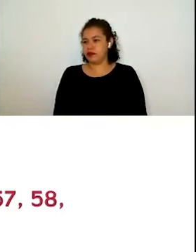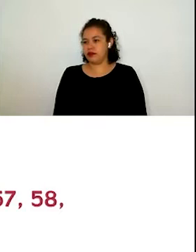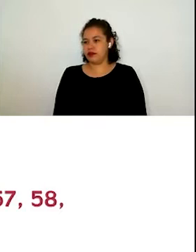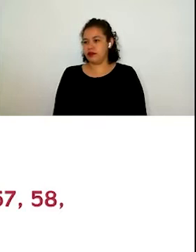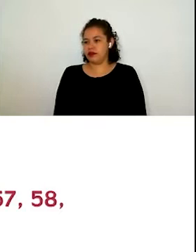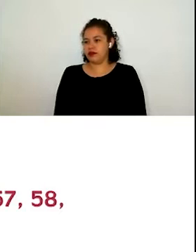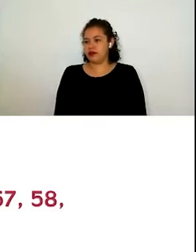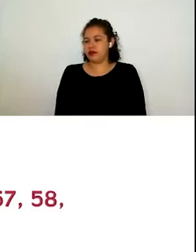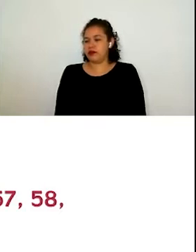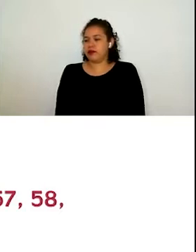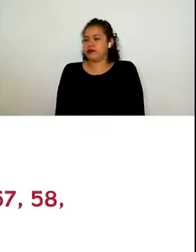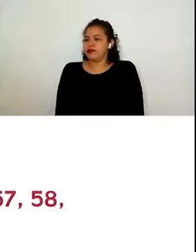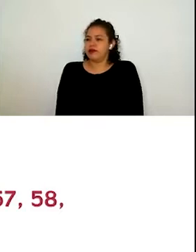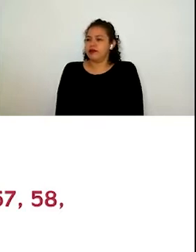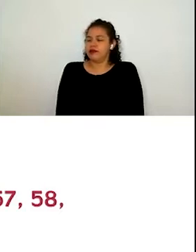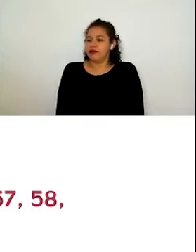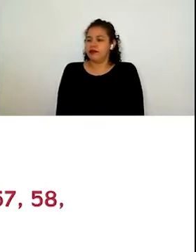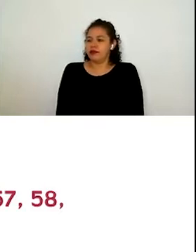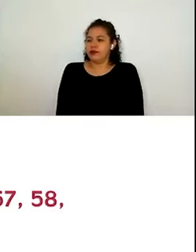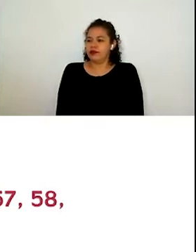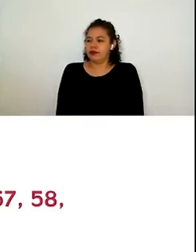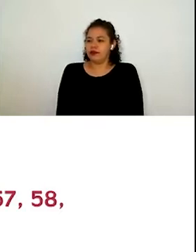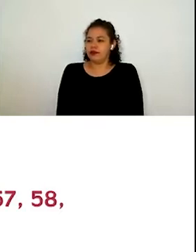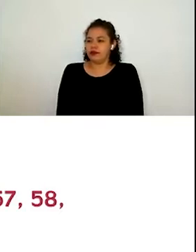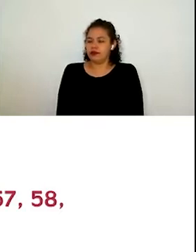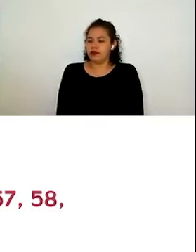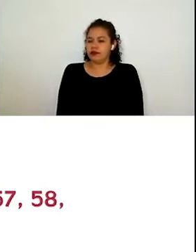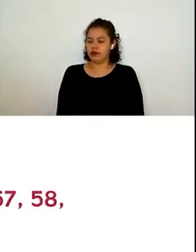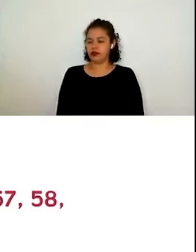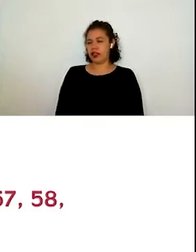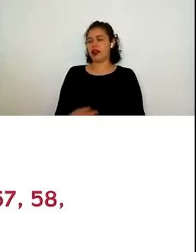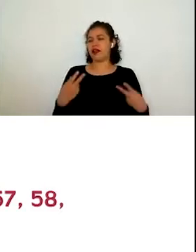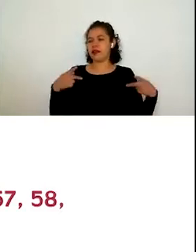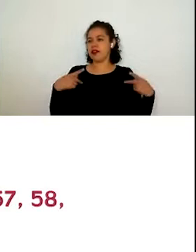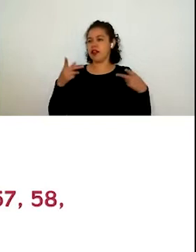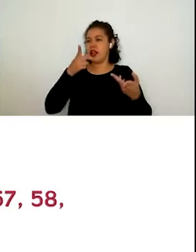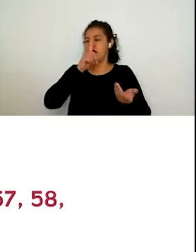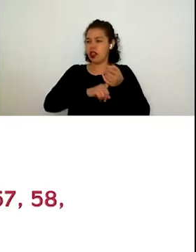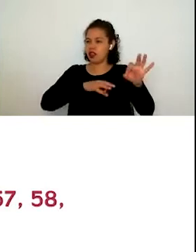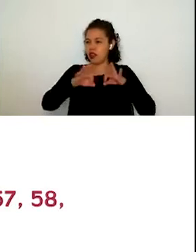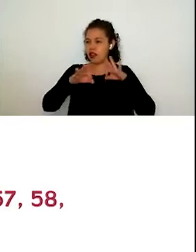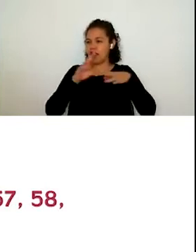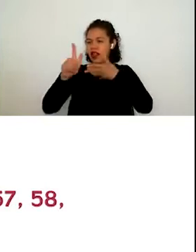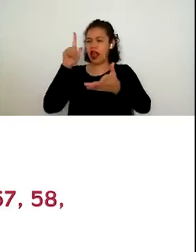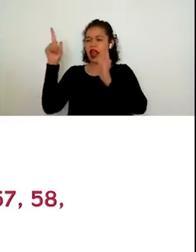bueno, que dentro de del personal con el que cuenten no estén impedidas por la